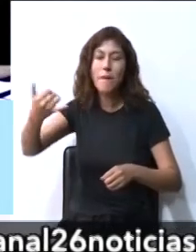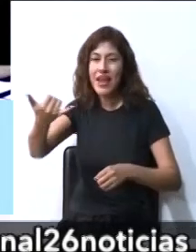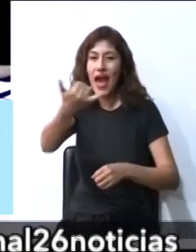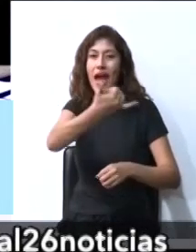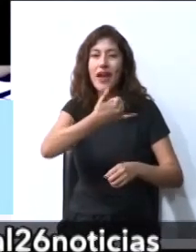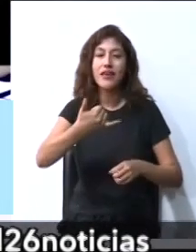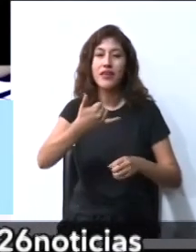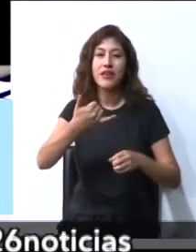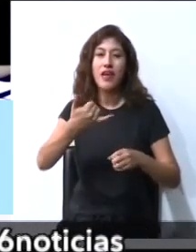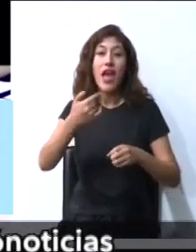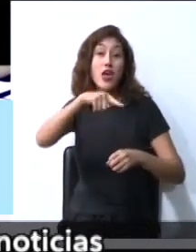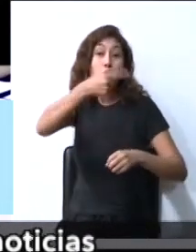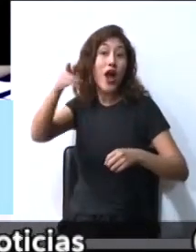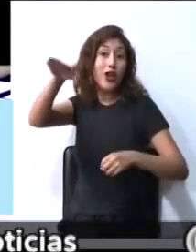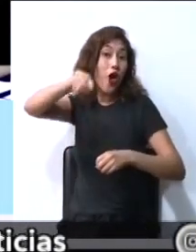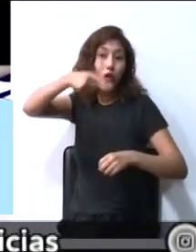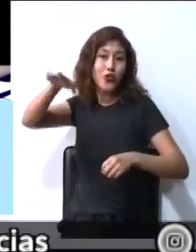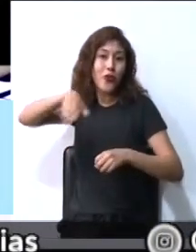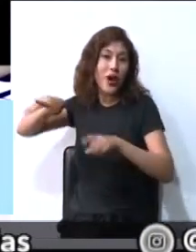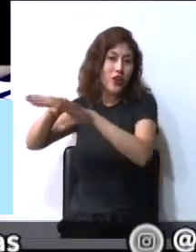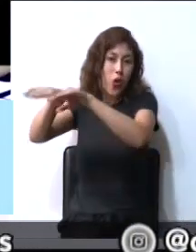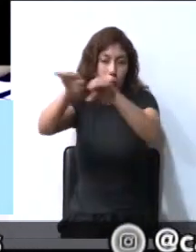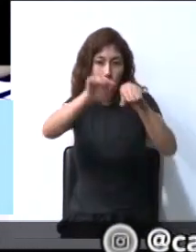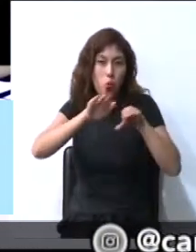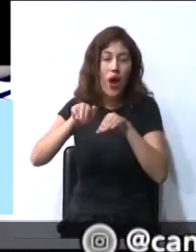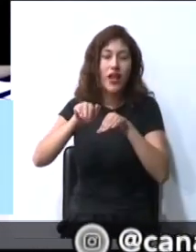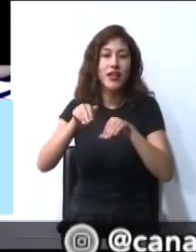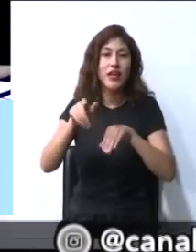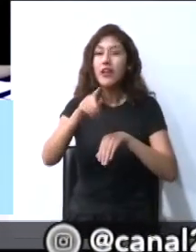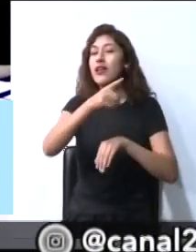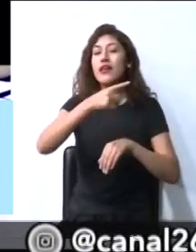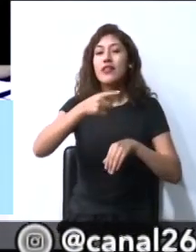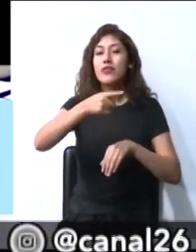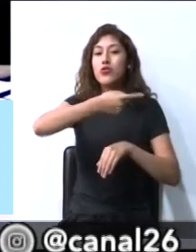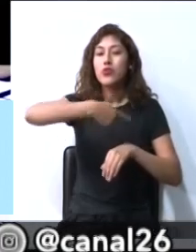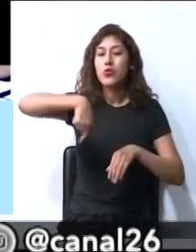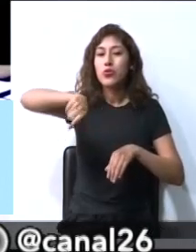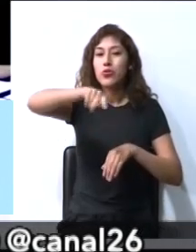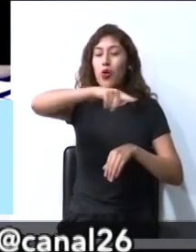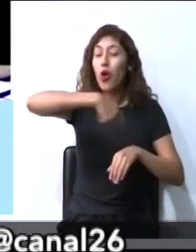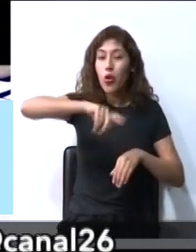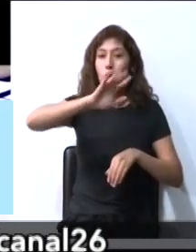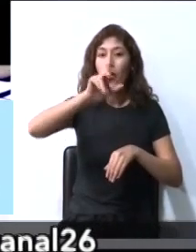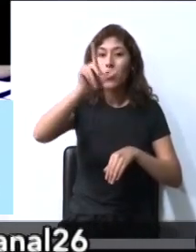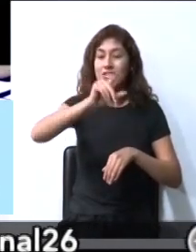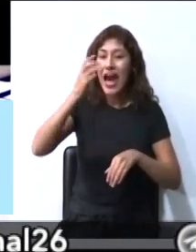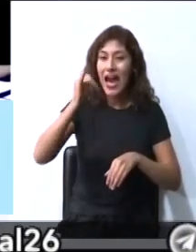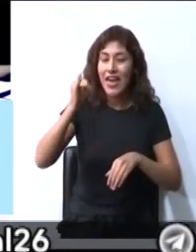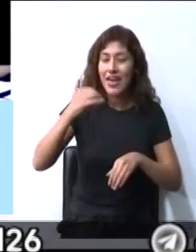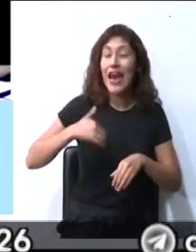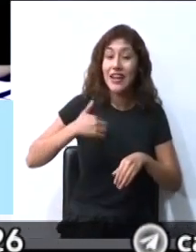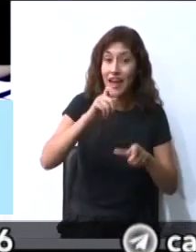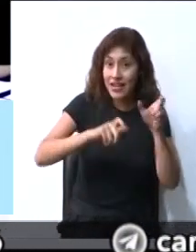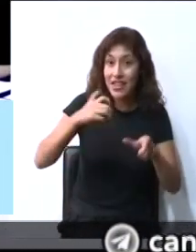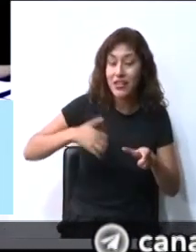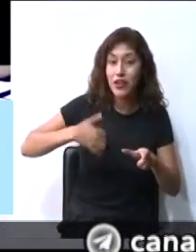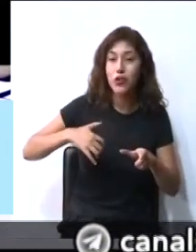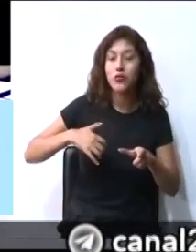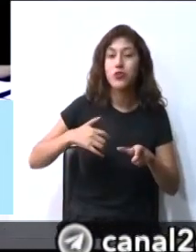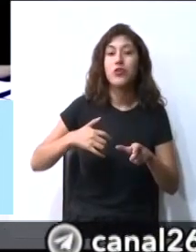ciudad. No hay argentino que no merezca una oportunidad desde el momento que nace. Priorizamos el cuidado de los